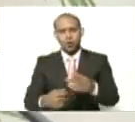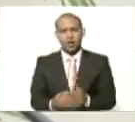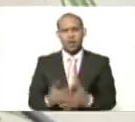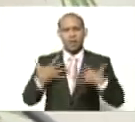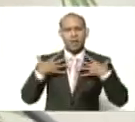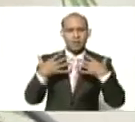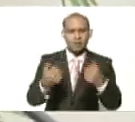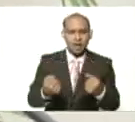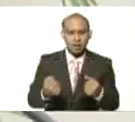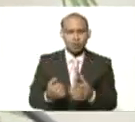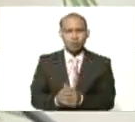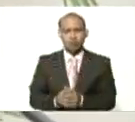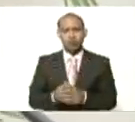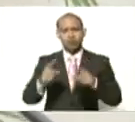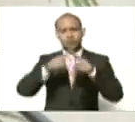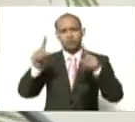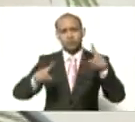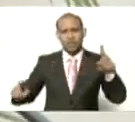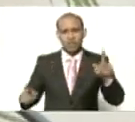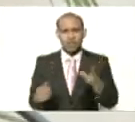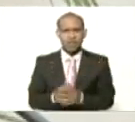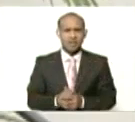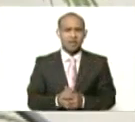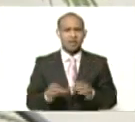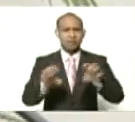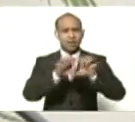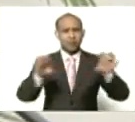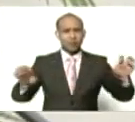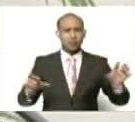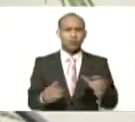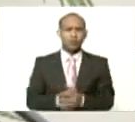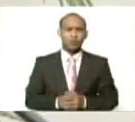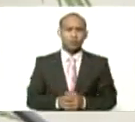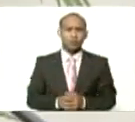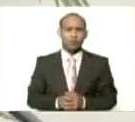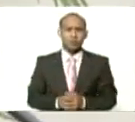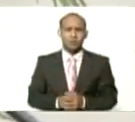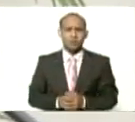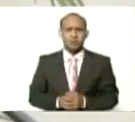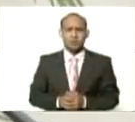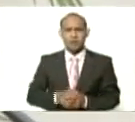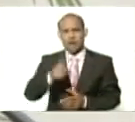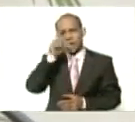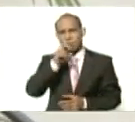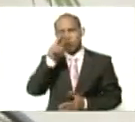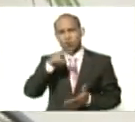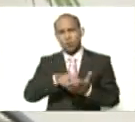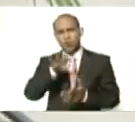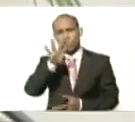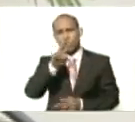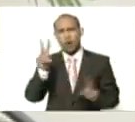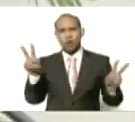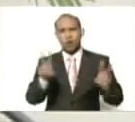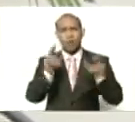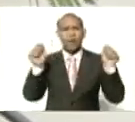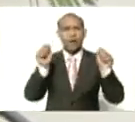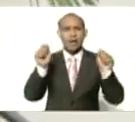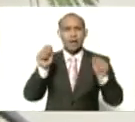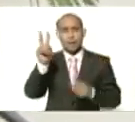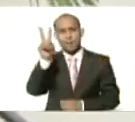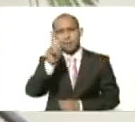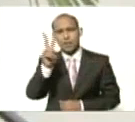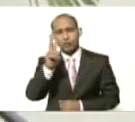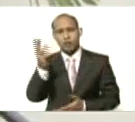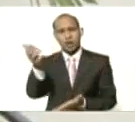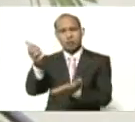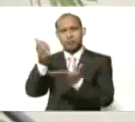salud, en energía, en educación. En el año 2004 Venezuela fue meritoria de